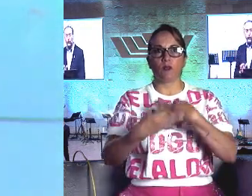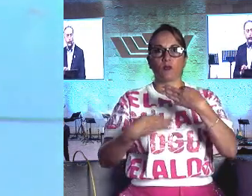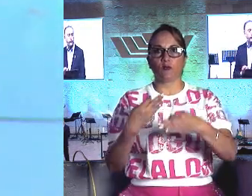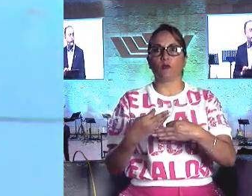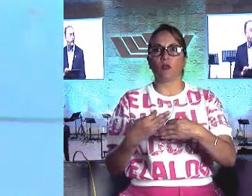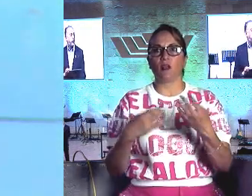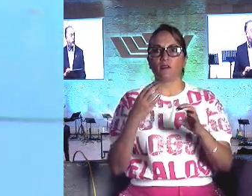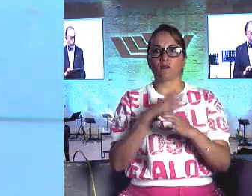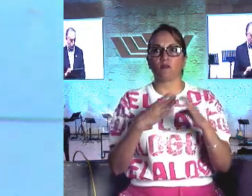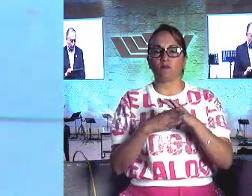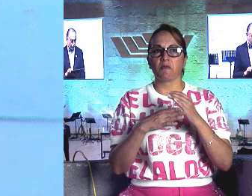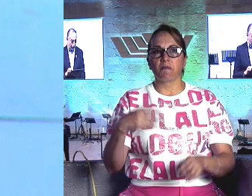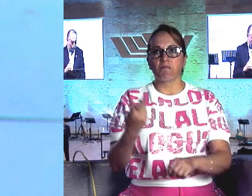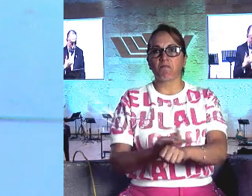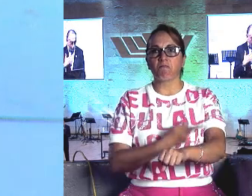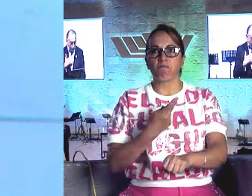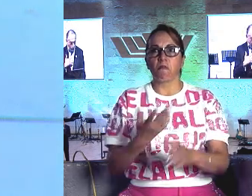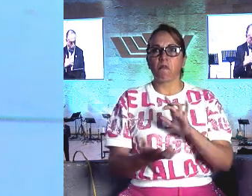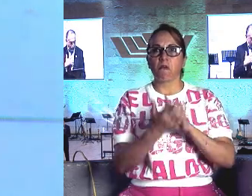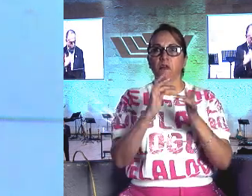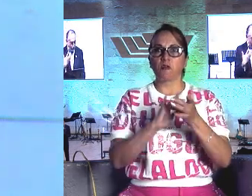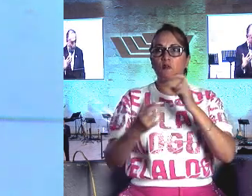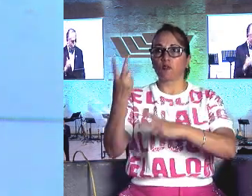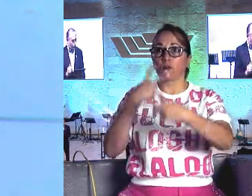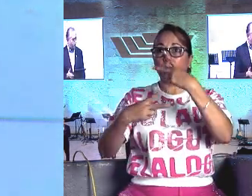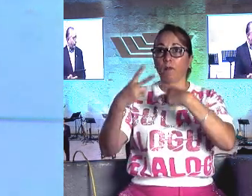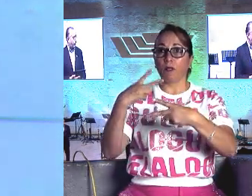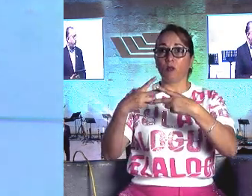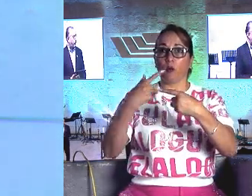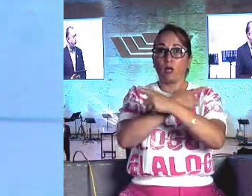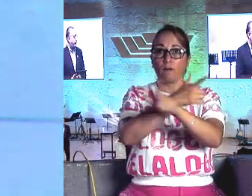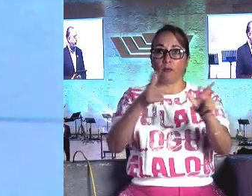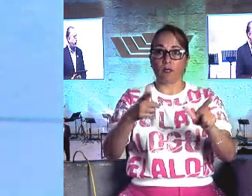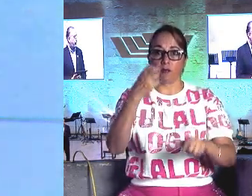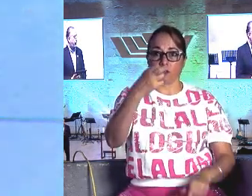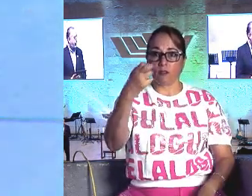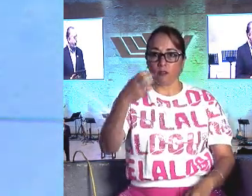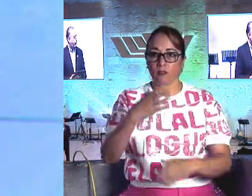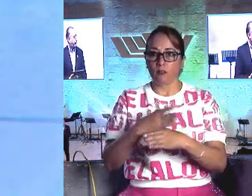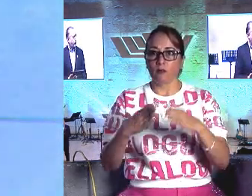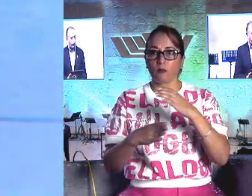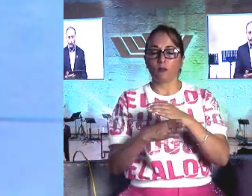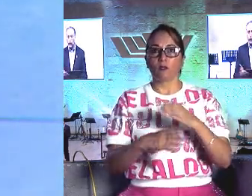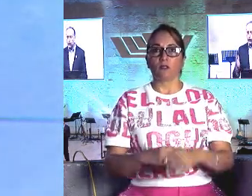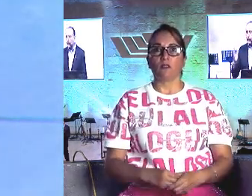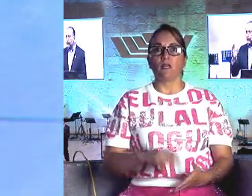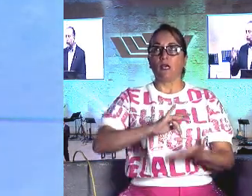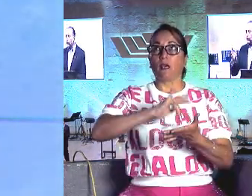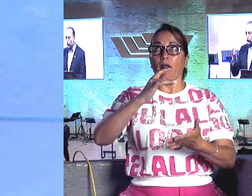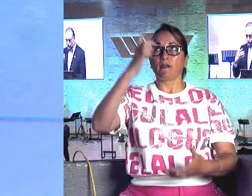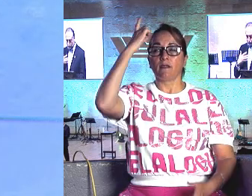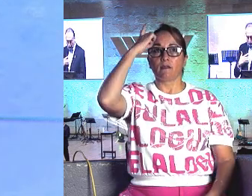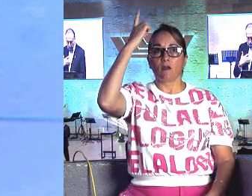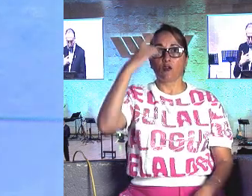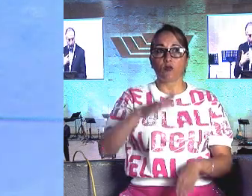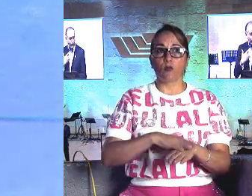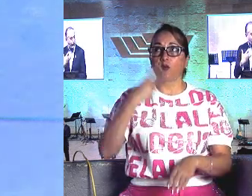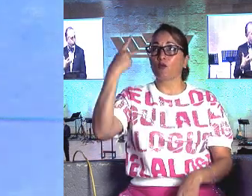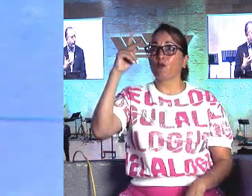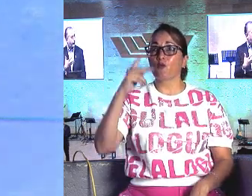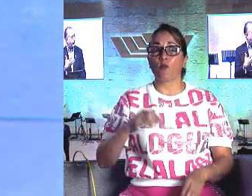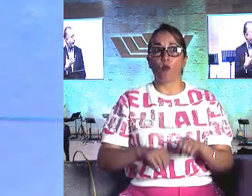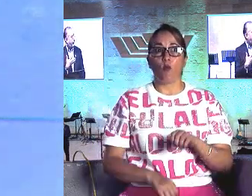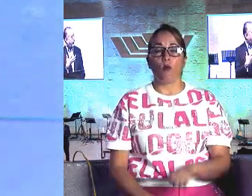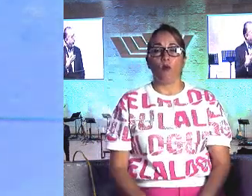pasa. Por eso es que Jesús vino a liberarnos de eso. Y gracias a Dios por la obra de Cristo Jesús, que nos hace